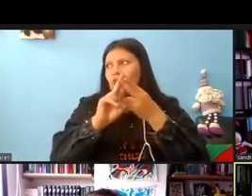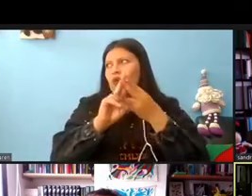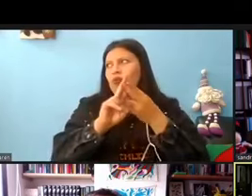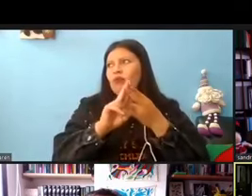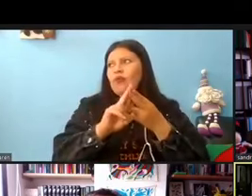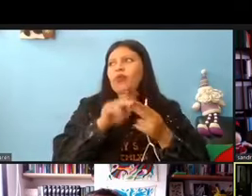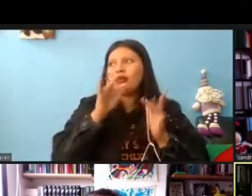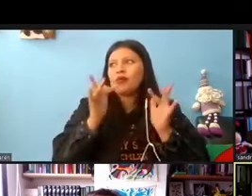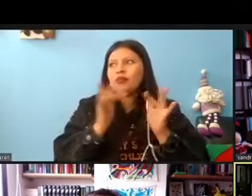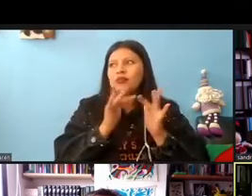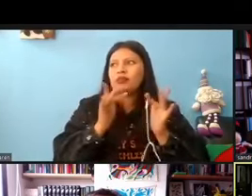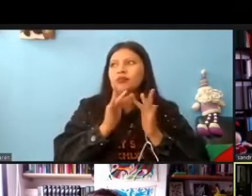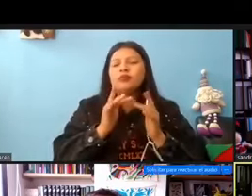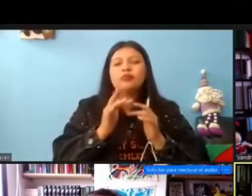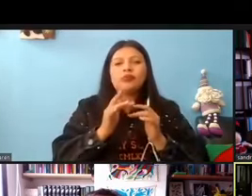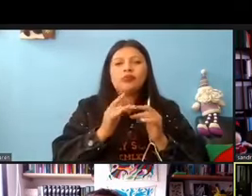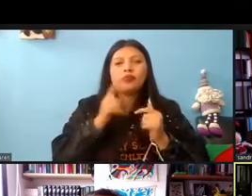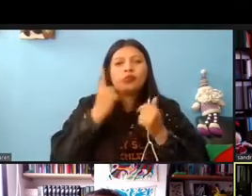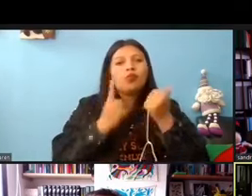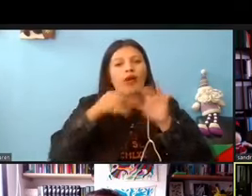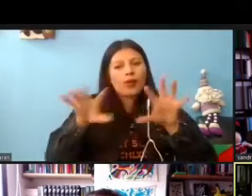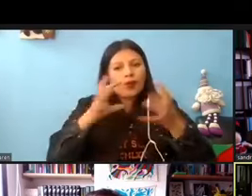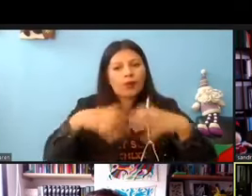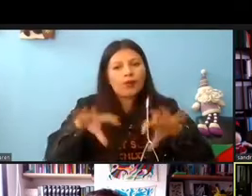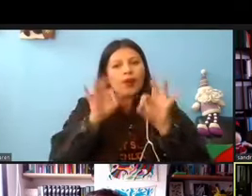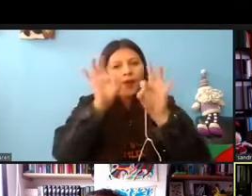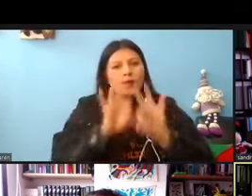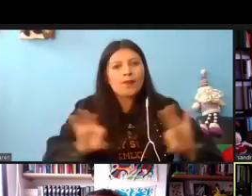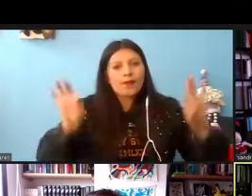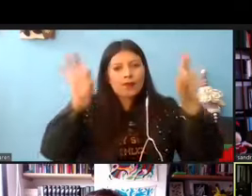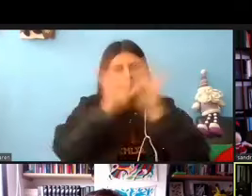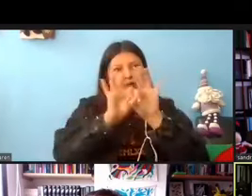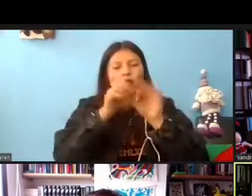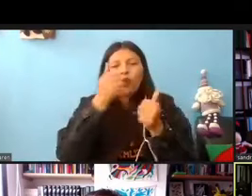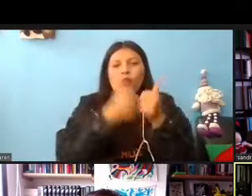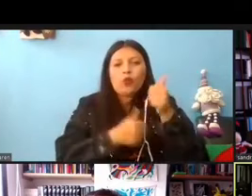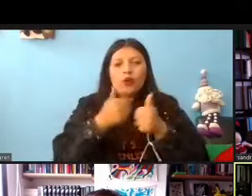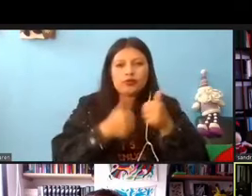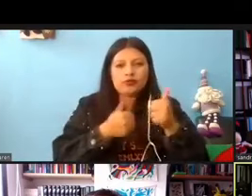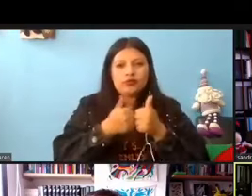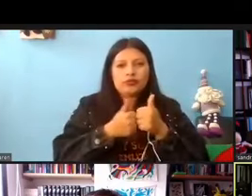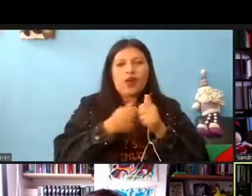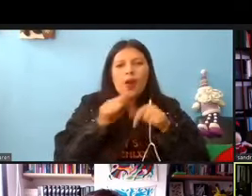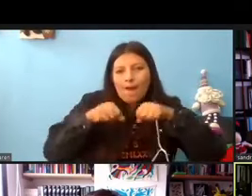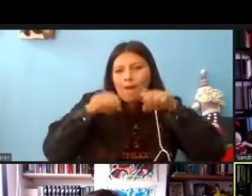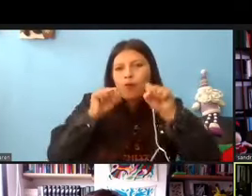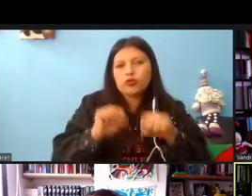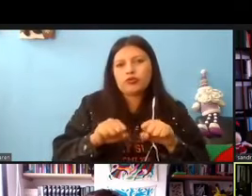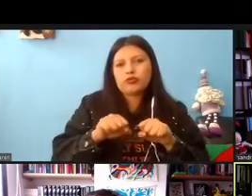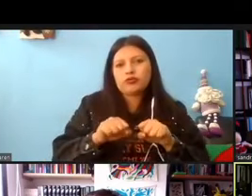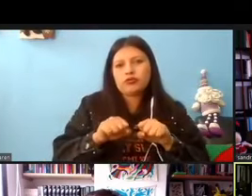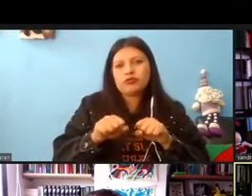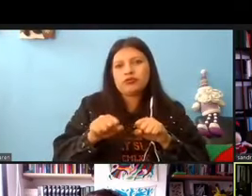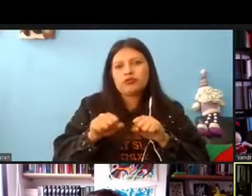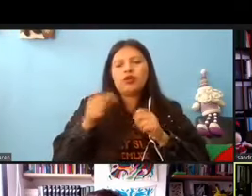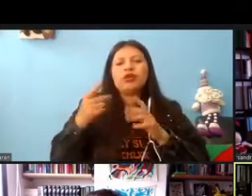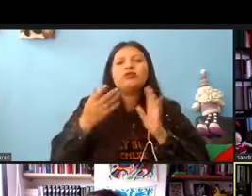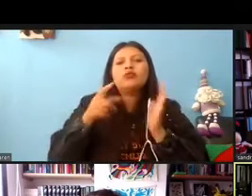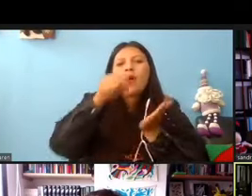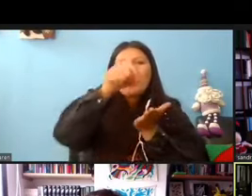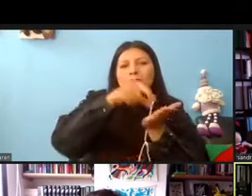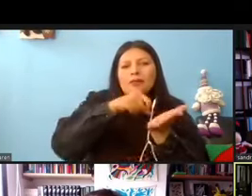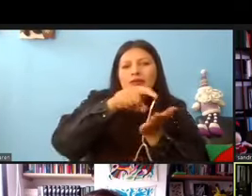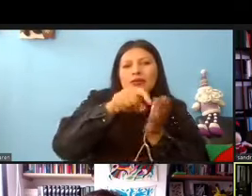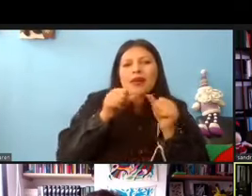sentido un ejercicio importante podría ser la posibilidad de tejer un seminario